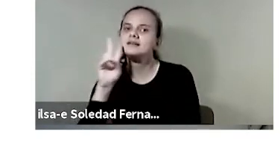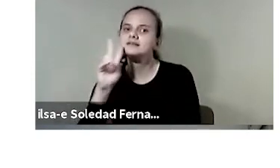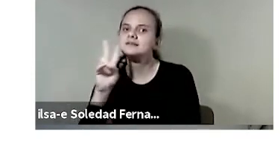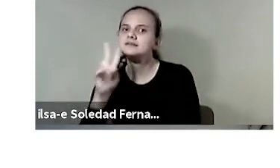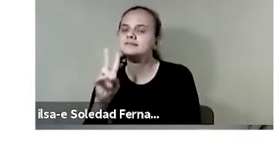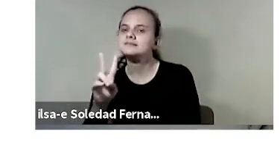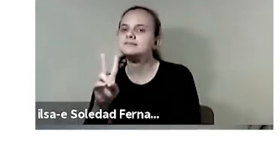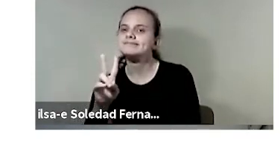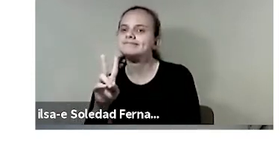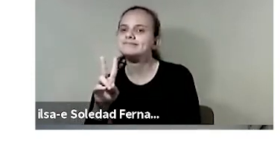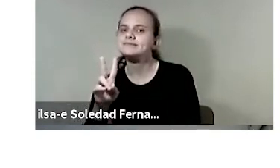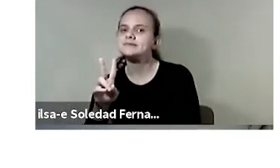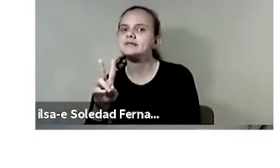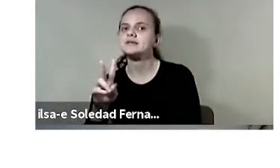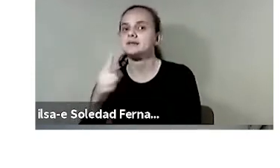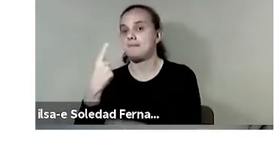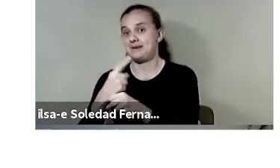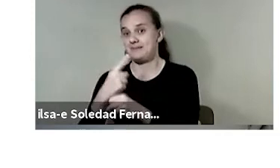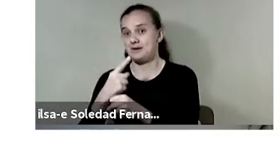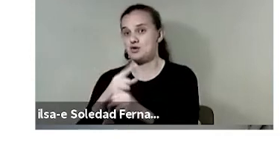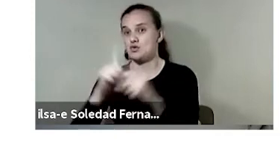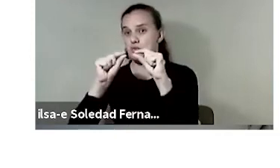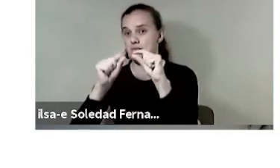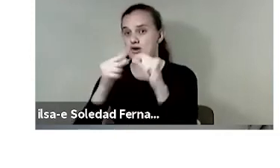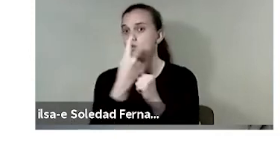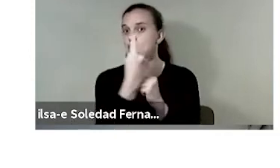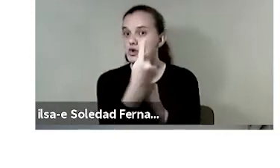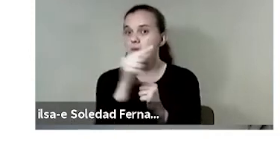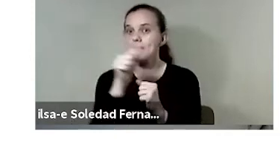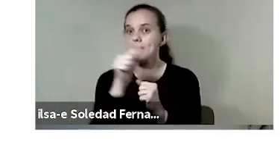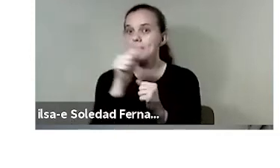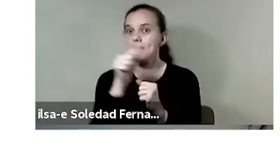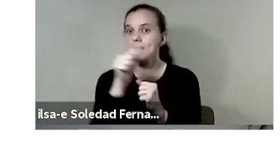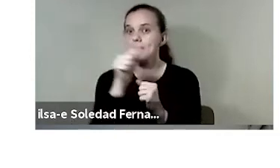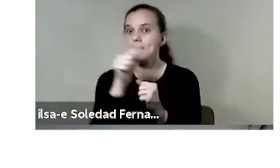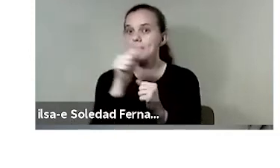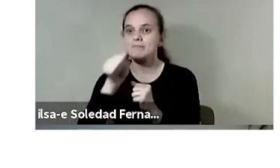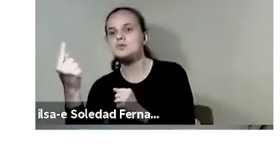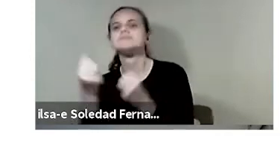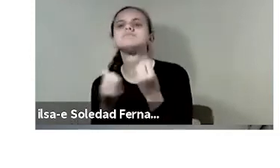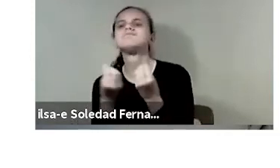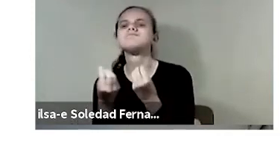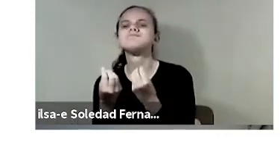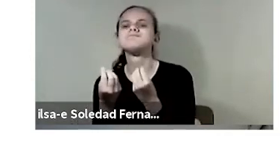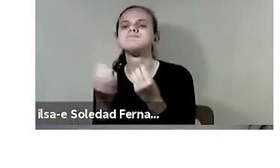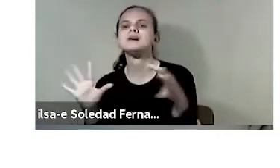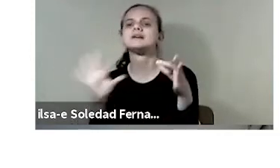otro criterio. Fíjense que primero va a estar dado el principio,